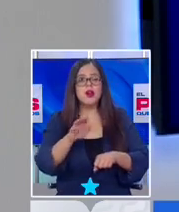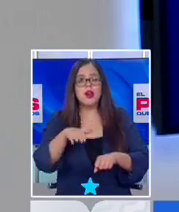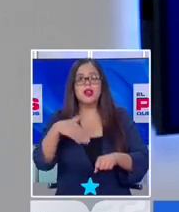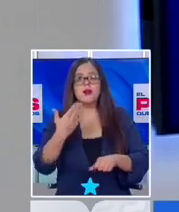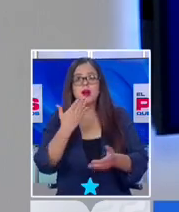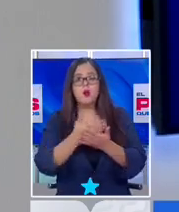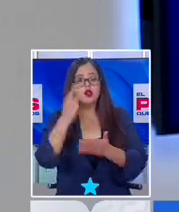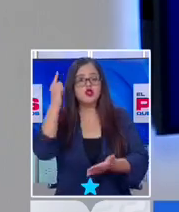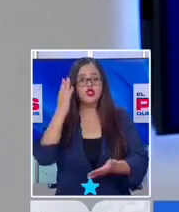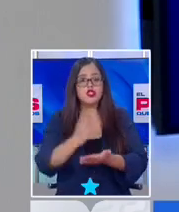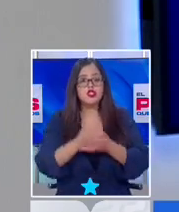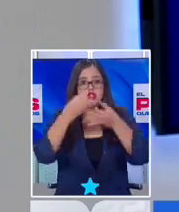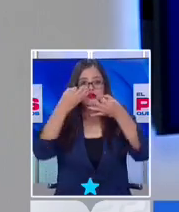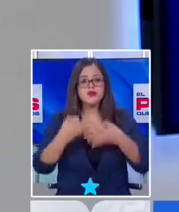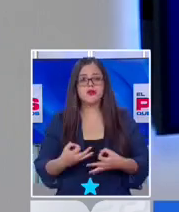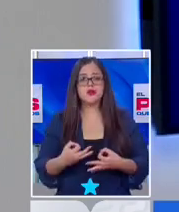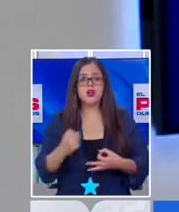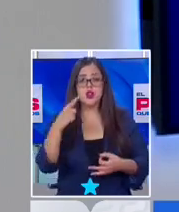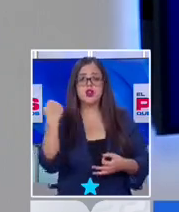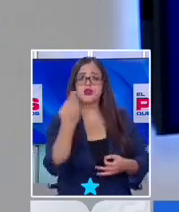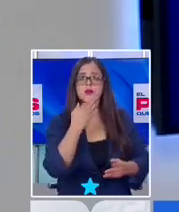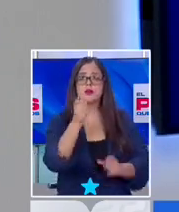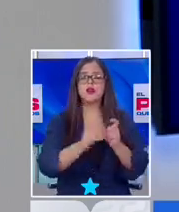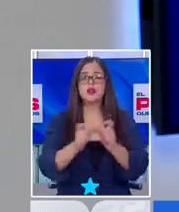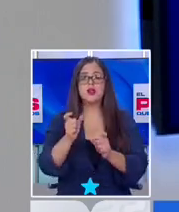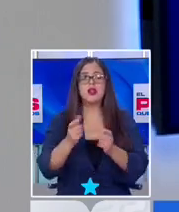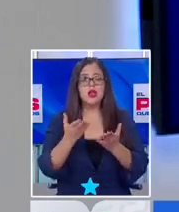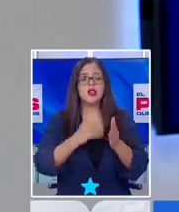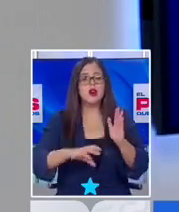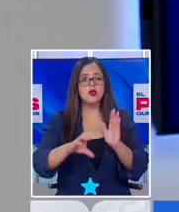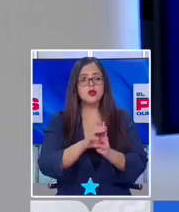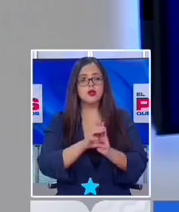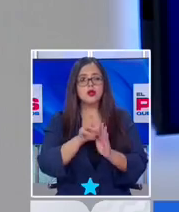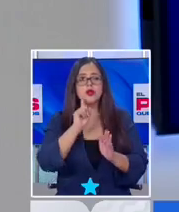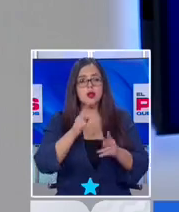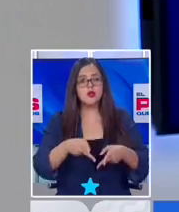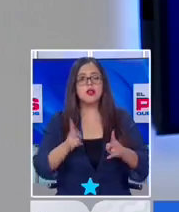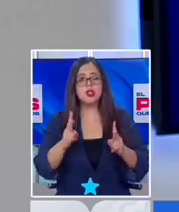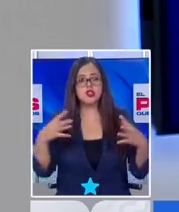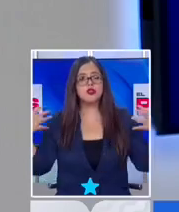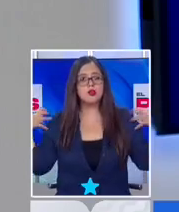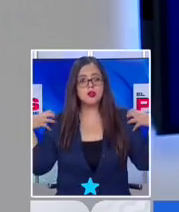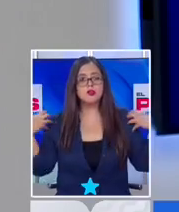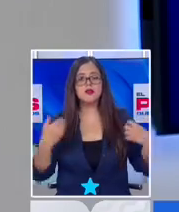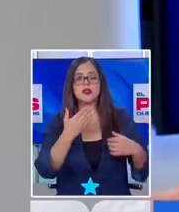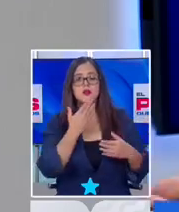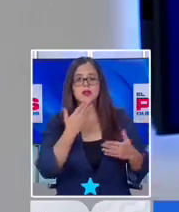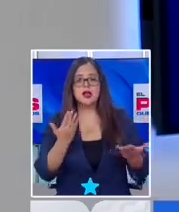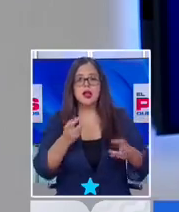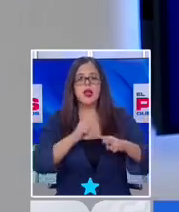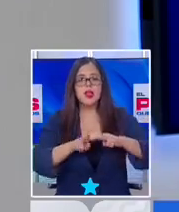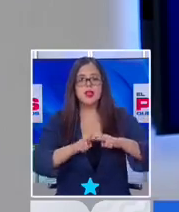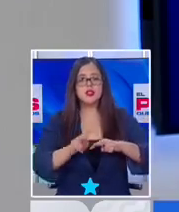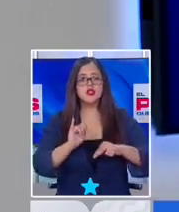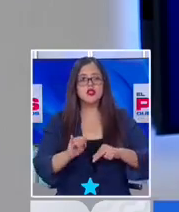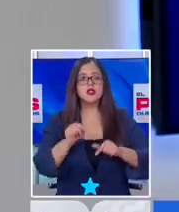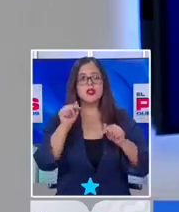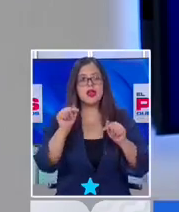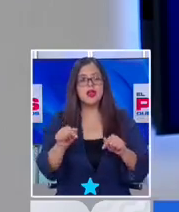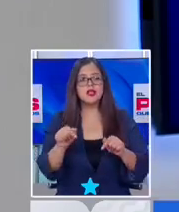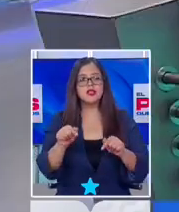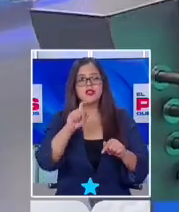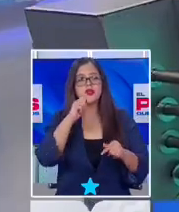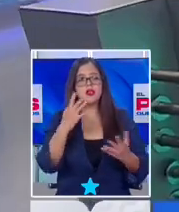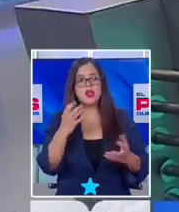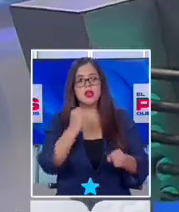hay que tomar una definición nosotros también como constituyentes creo que tenemos todo el derecho y la responsabilidad de hacerlo eso ya